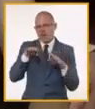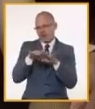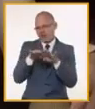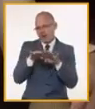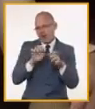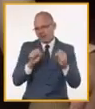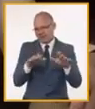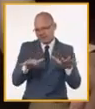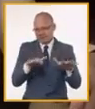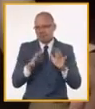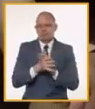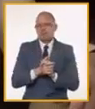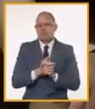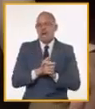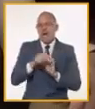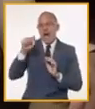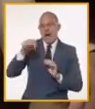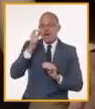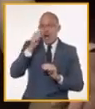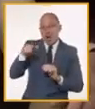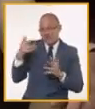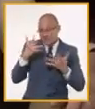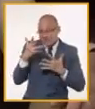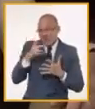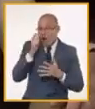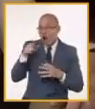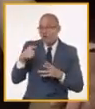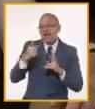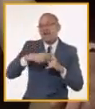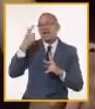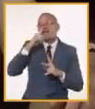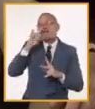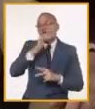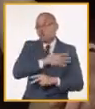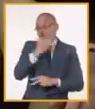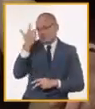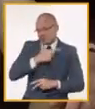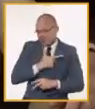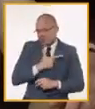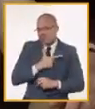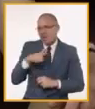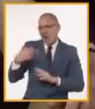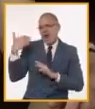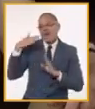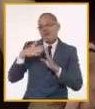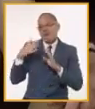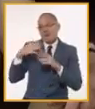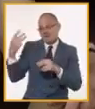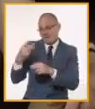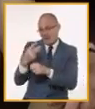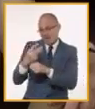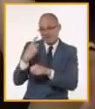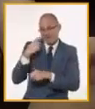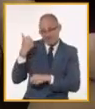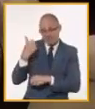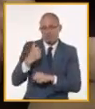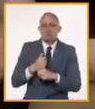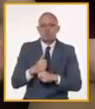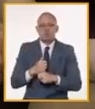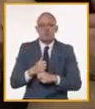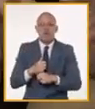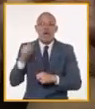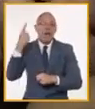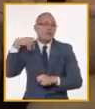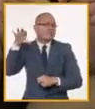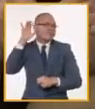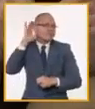de oídas, porque cuando él allá en Miami oyó hablar de mí, de cuando yo estaba allá en el segundo frente, por Pepín